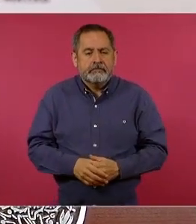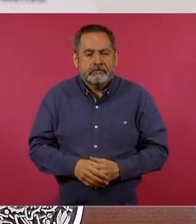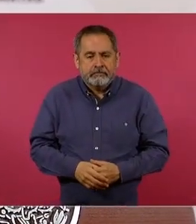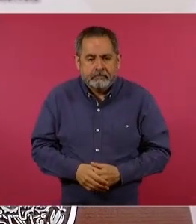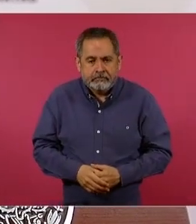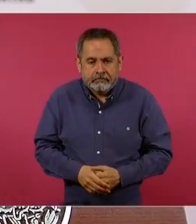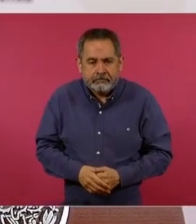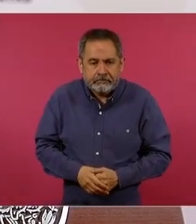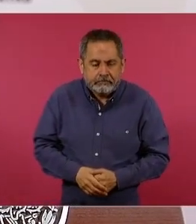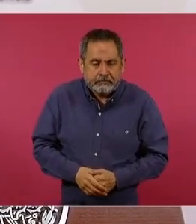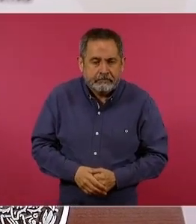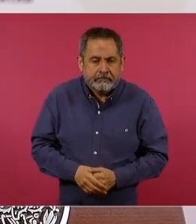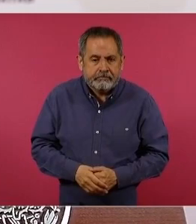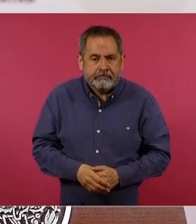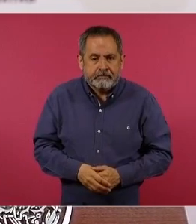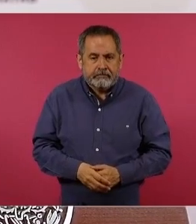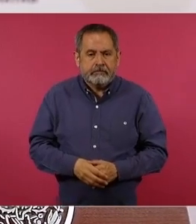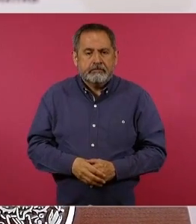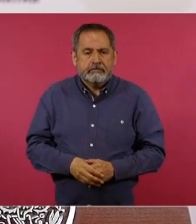se